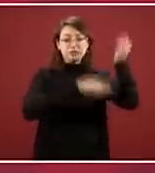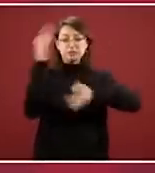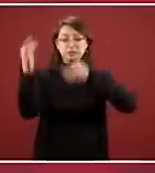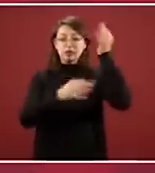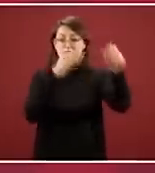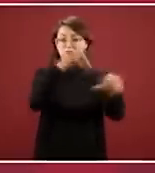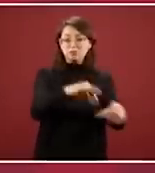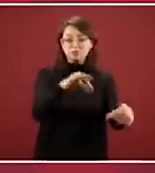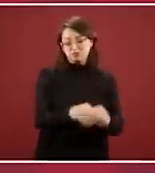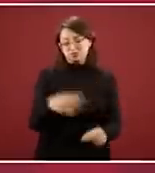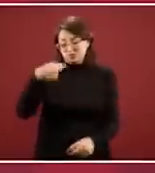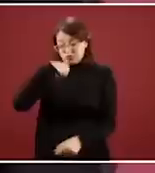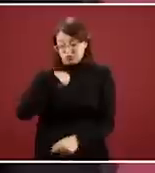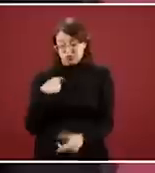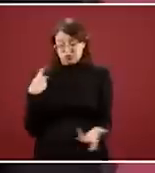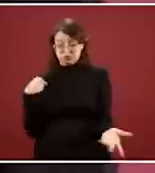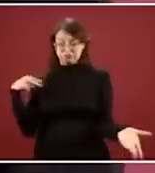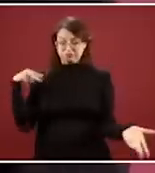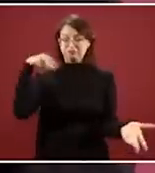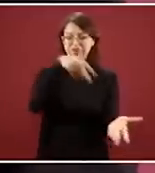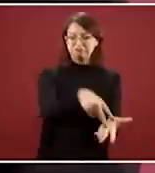para no